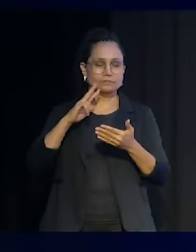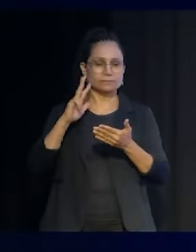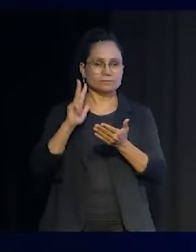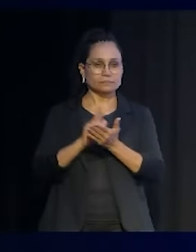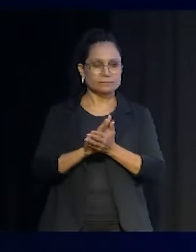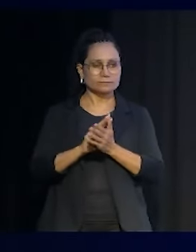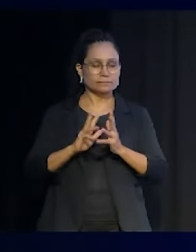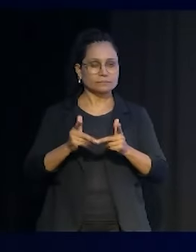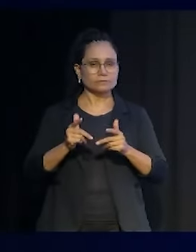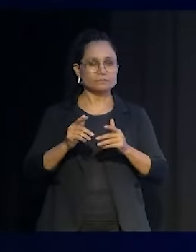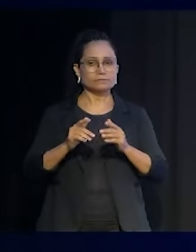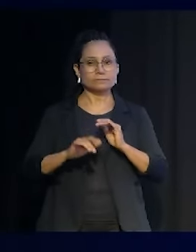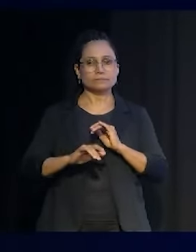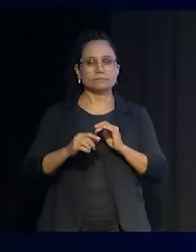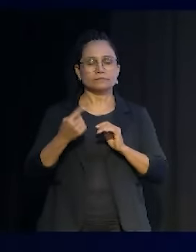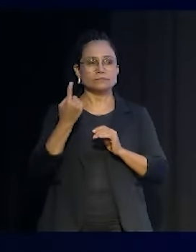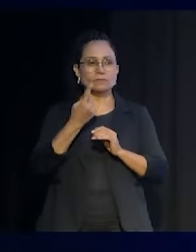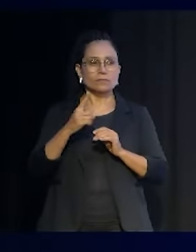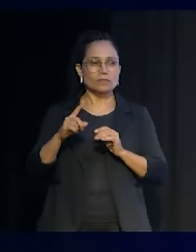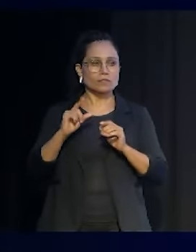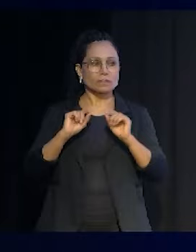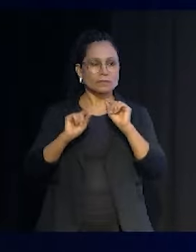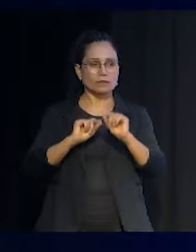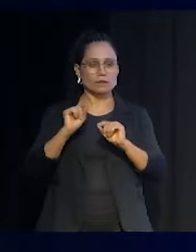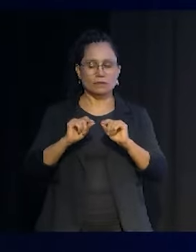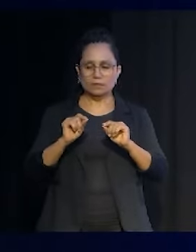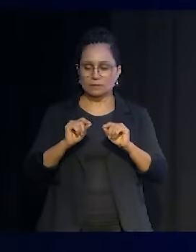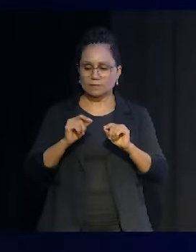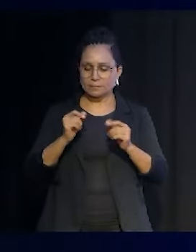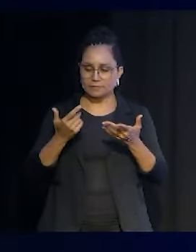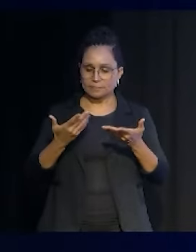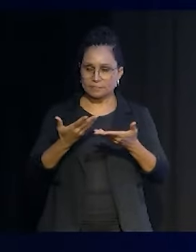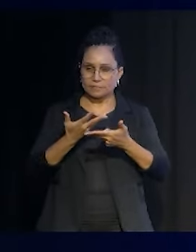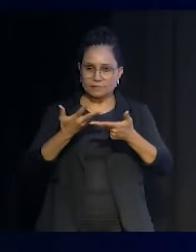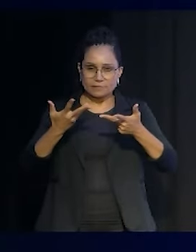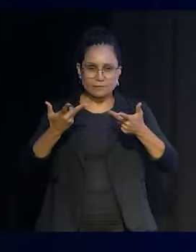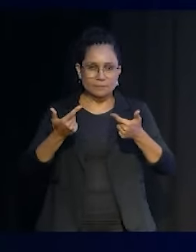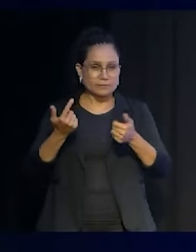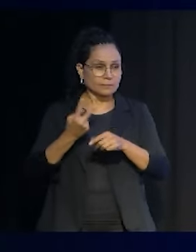esto yo lo vi Tomassoni, que lo hacía de equivocado.